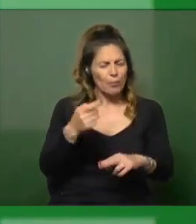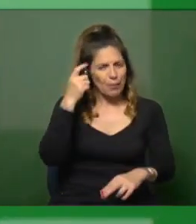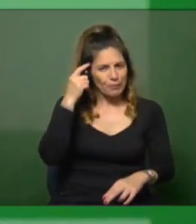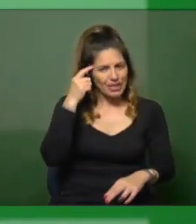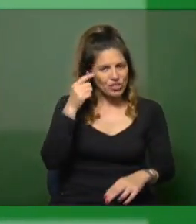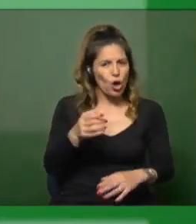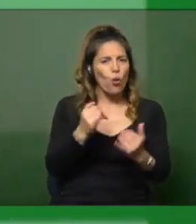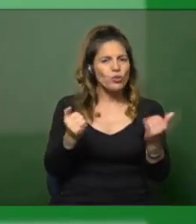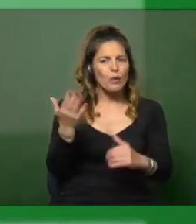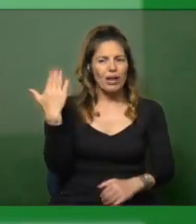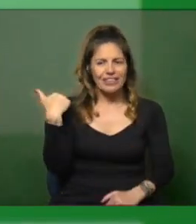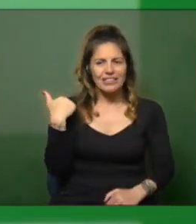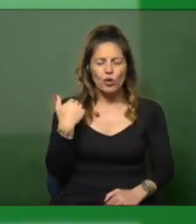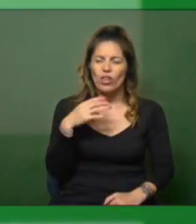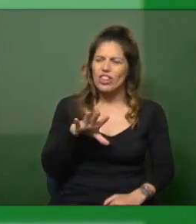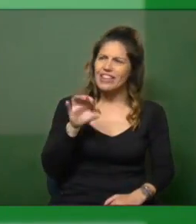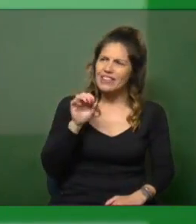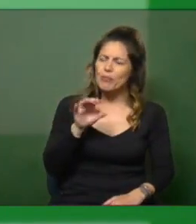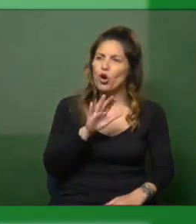pasó hace un tiempo cuando